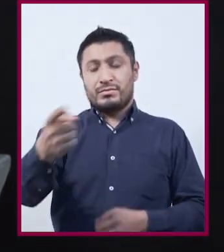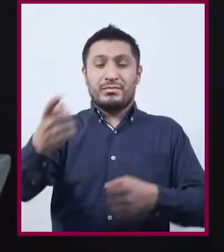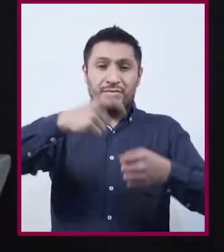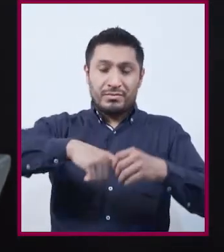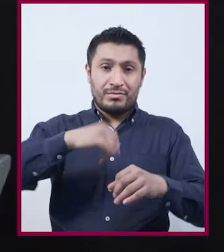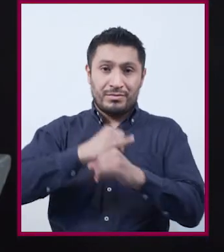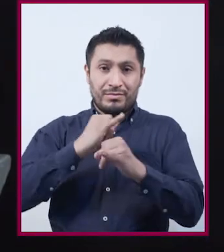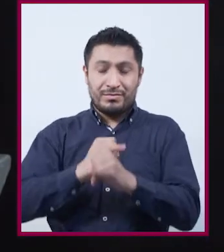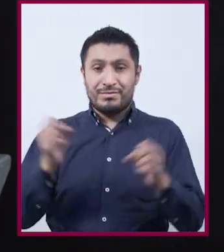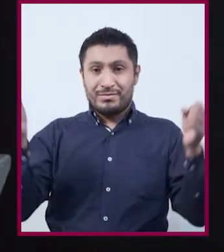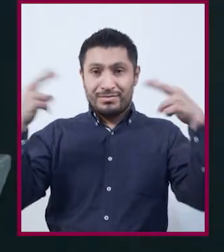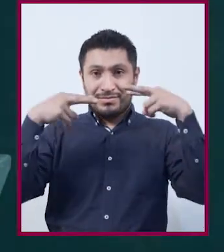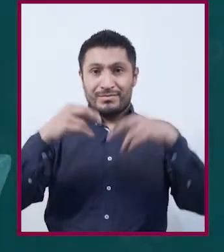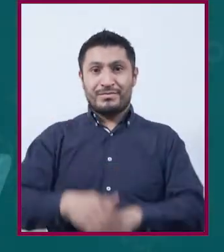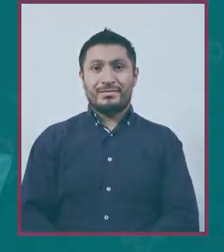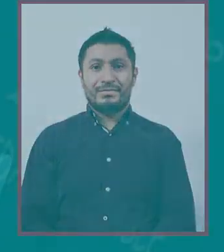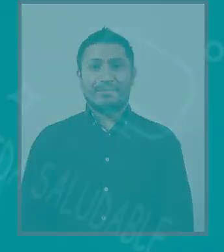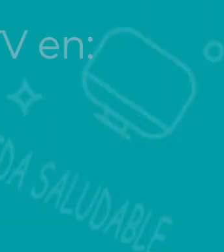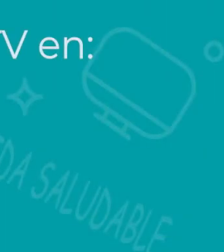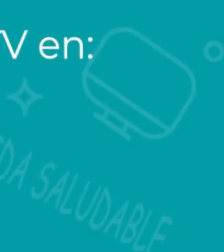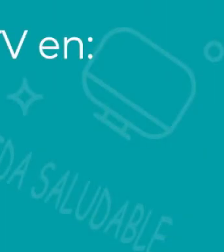pantalla. ¡Hasta la próxima!